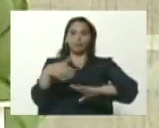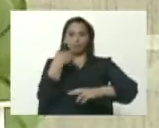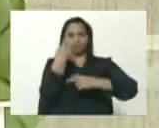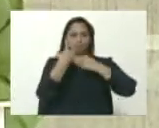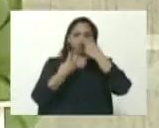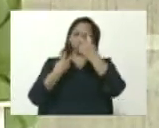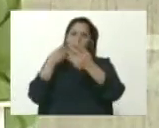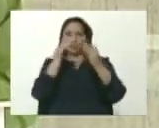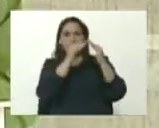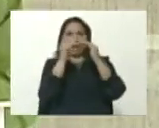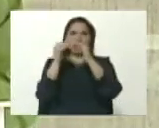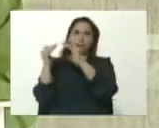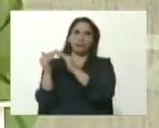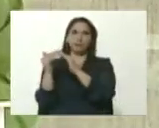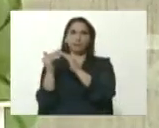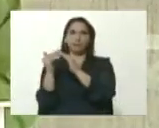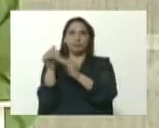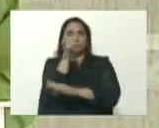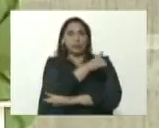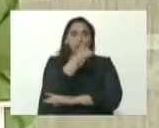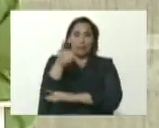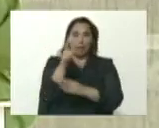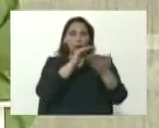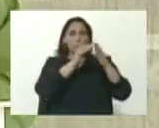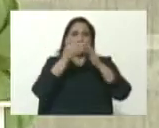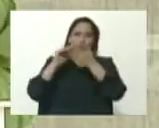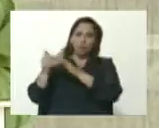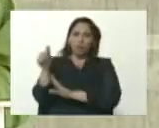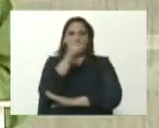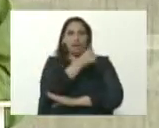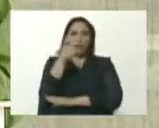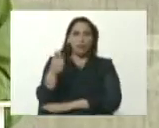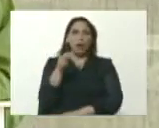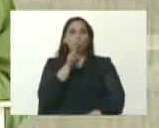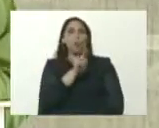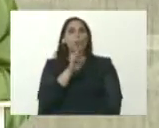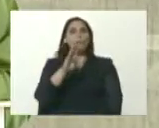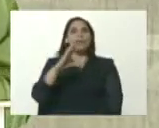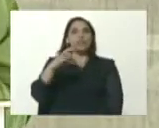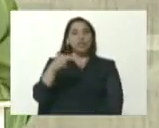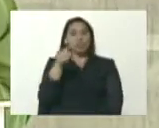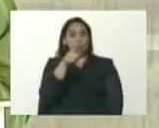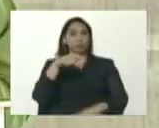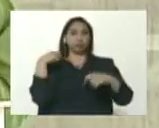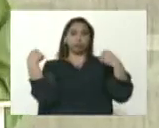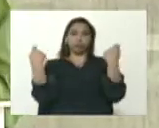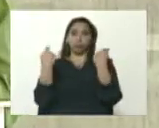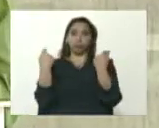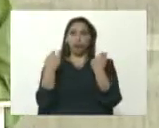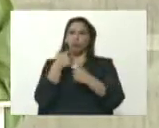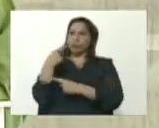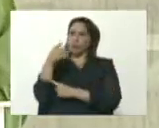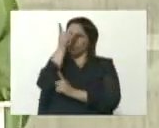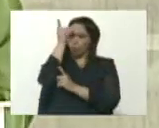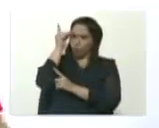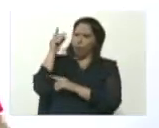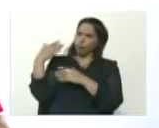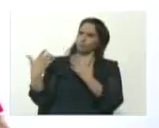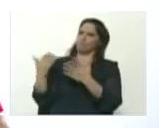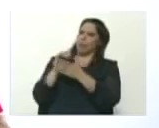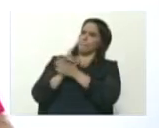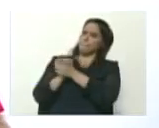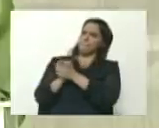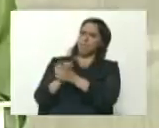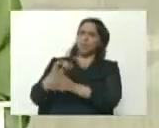cada casa, en cada comunidad, en cada UH. Bueno, esta jornada, mire, yo te digo, Diosdado, compañeros,